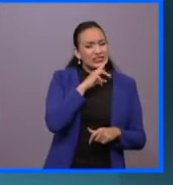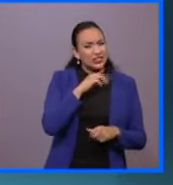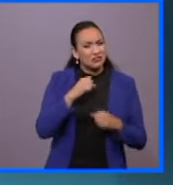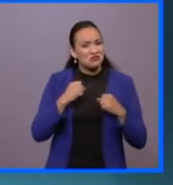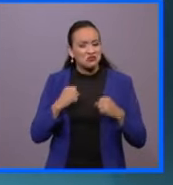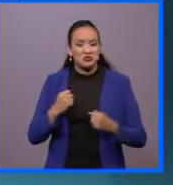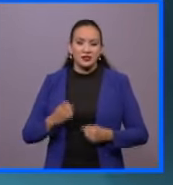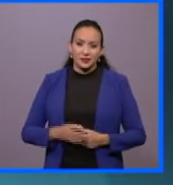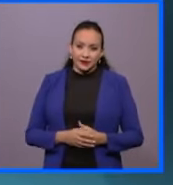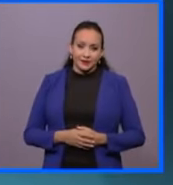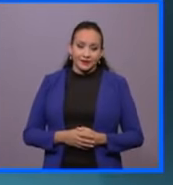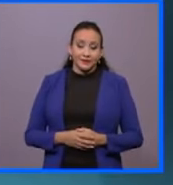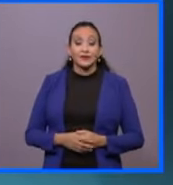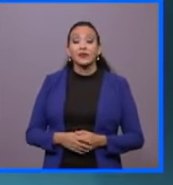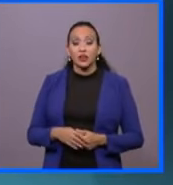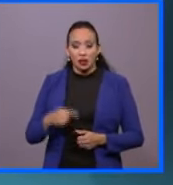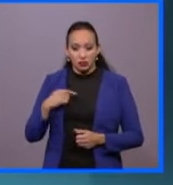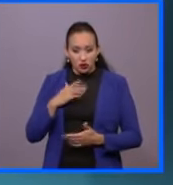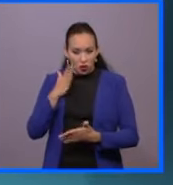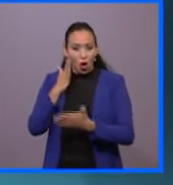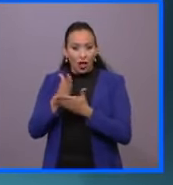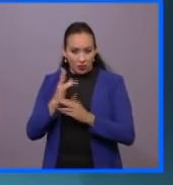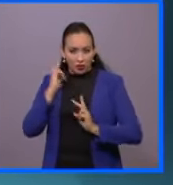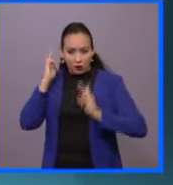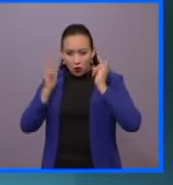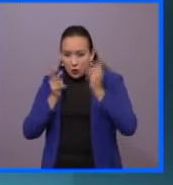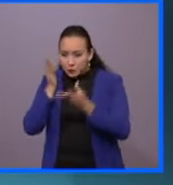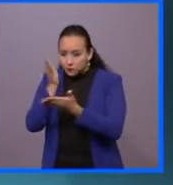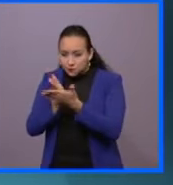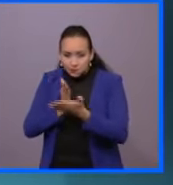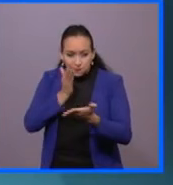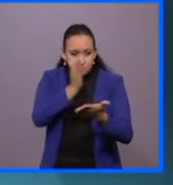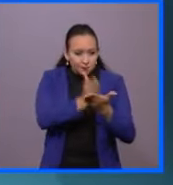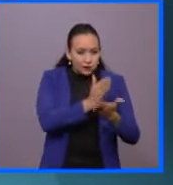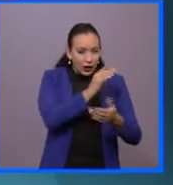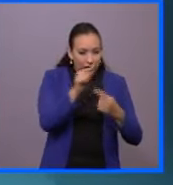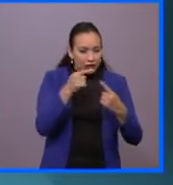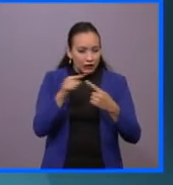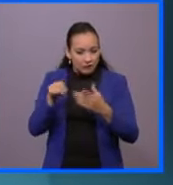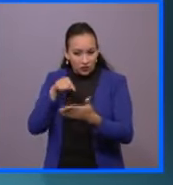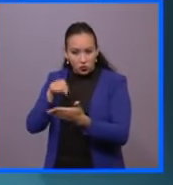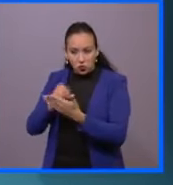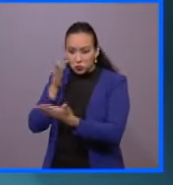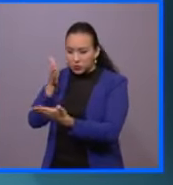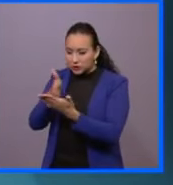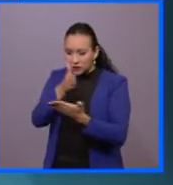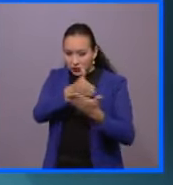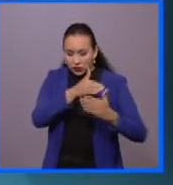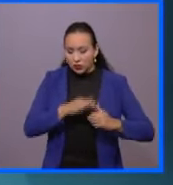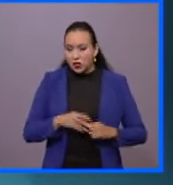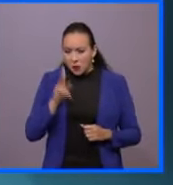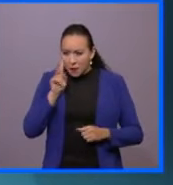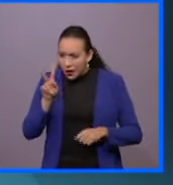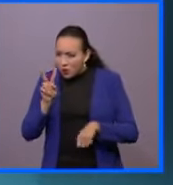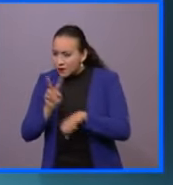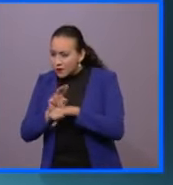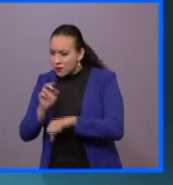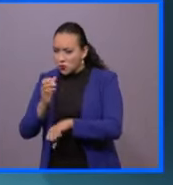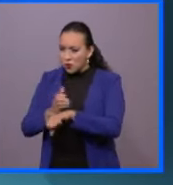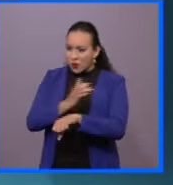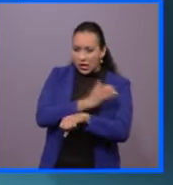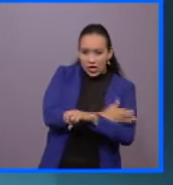incertidumbre. En las visitas que yo he realizado desde nuestros compañeros